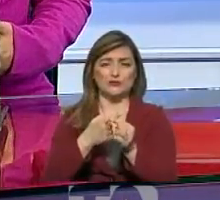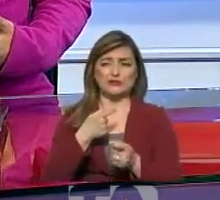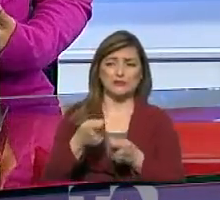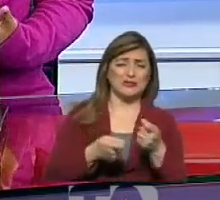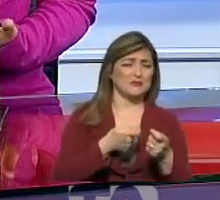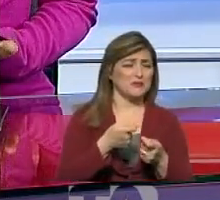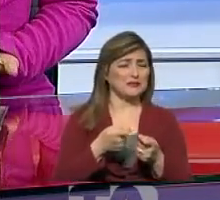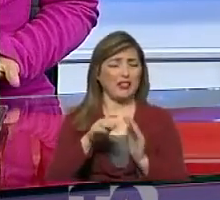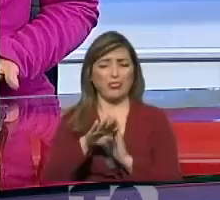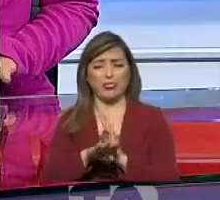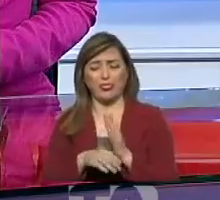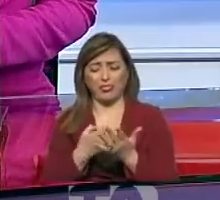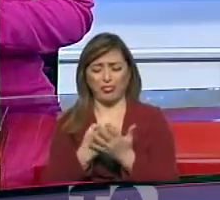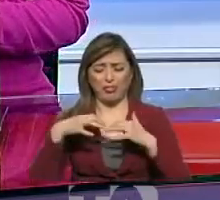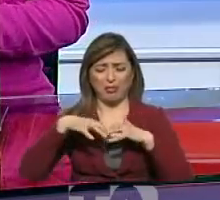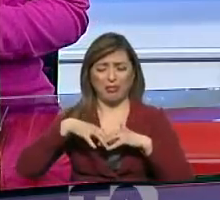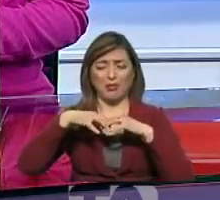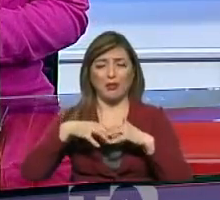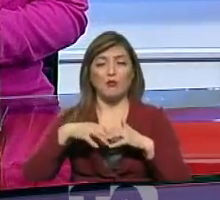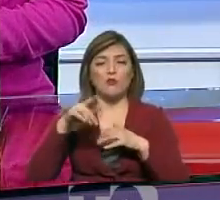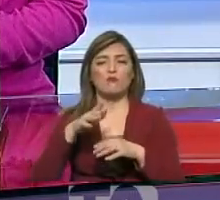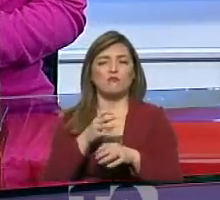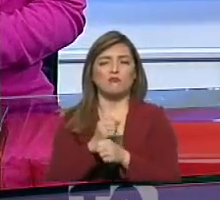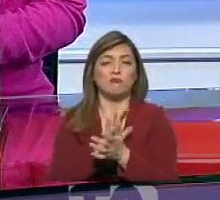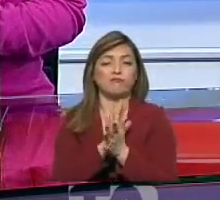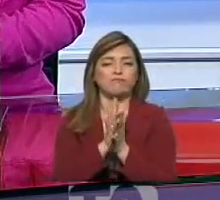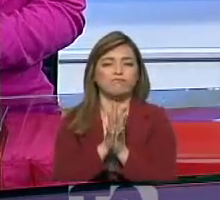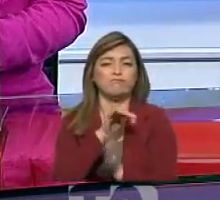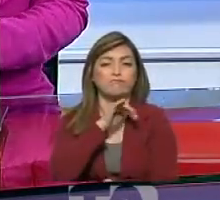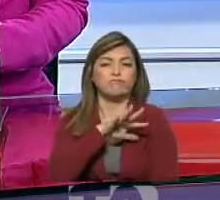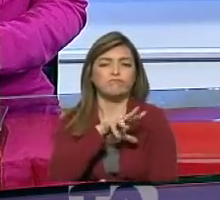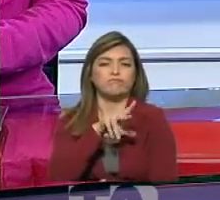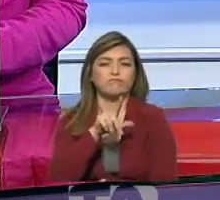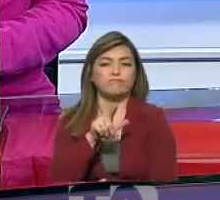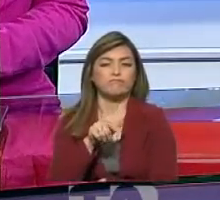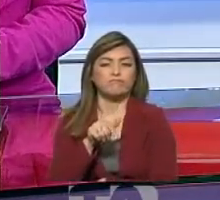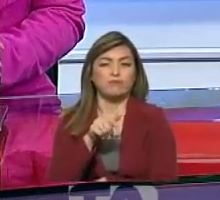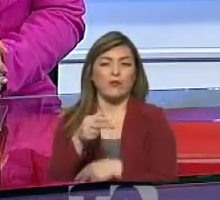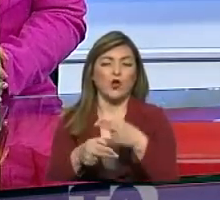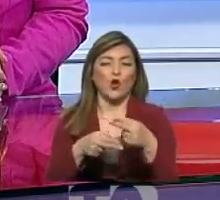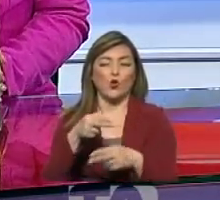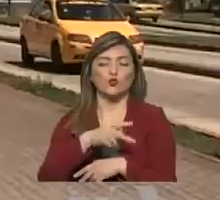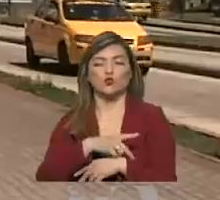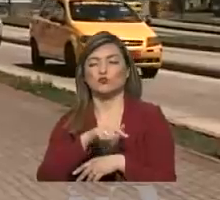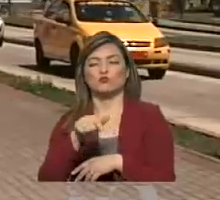bajado debido a la inseguridad de la zona. Los robos son constantes y también ha aumentado la presencia de